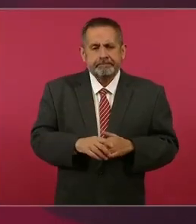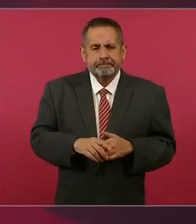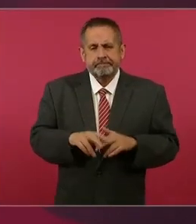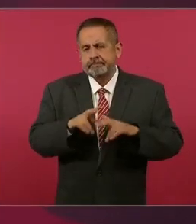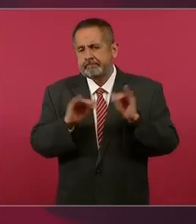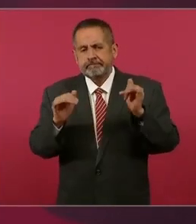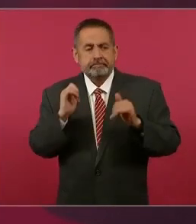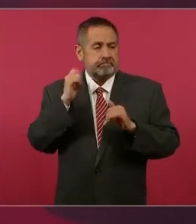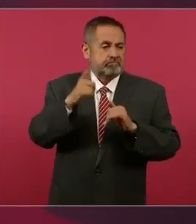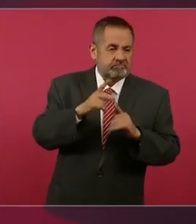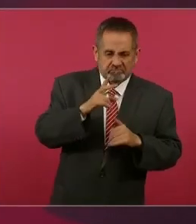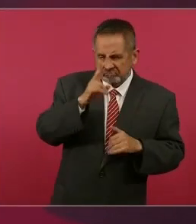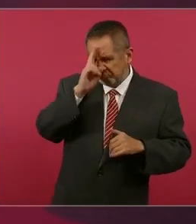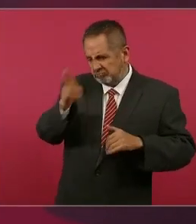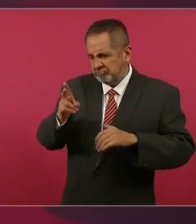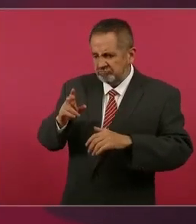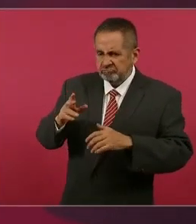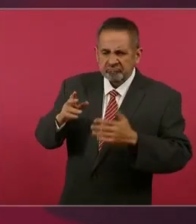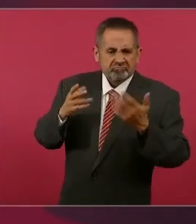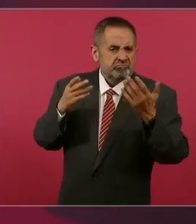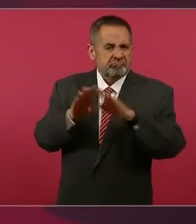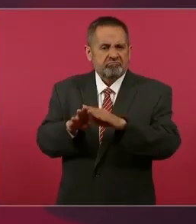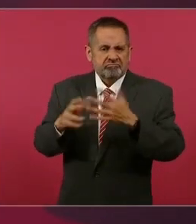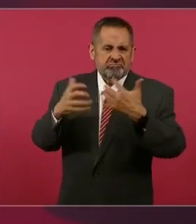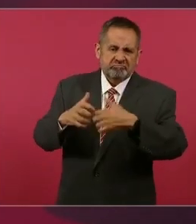ninguna medida de